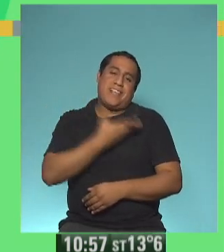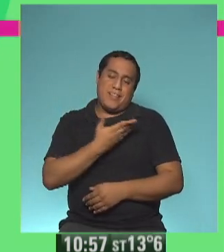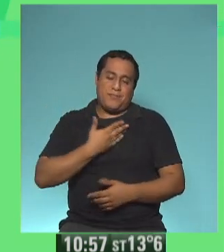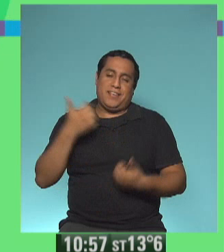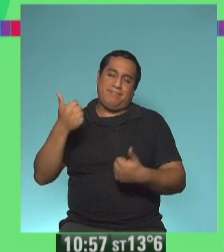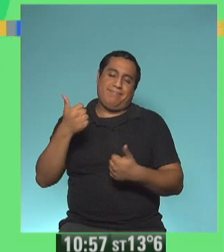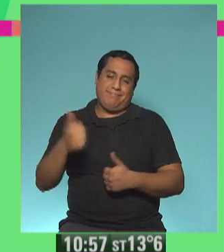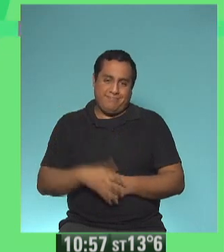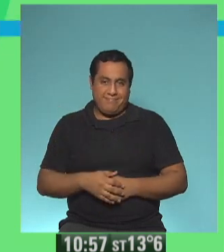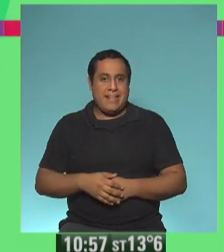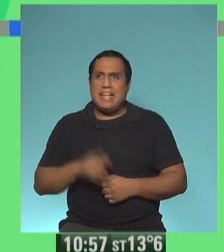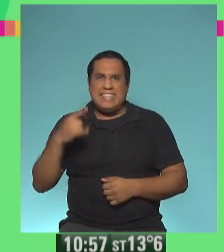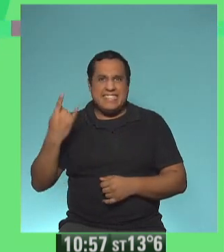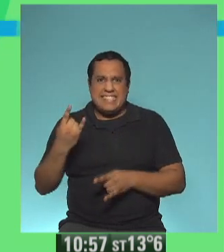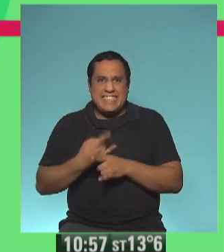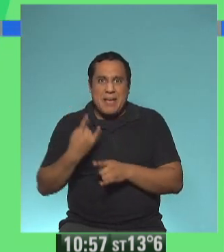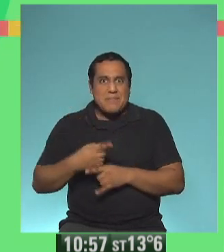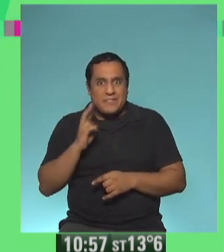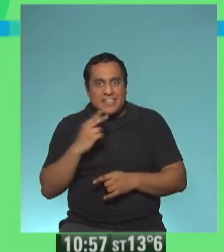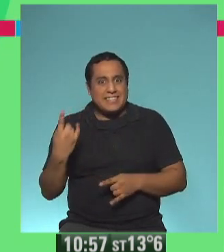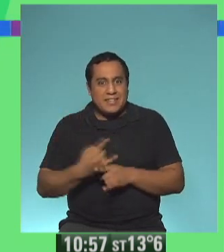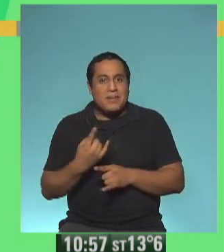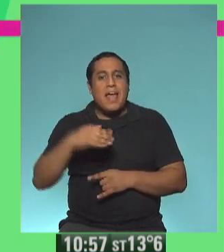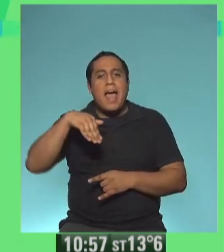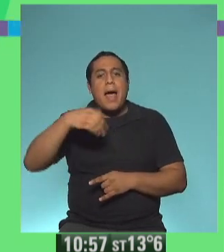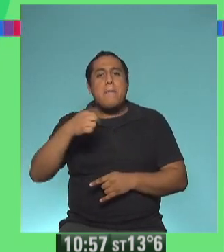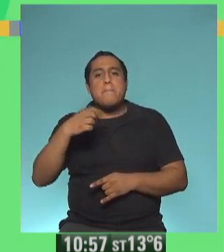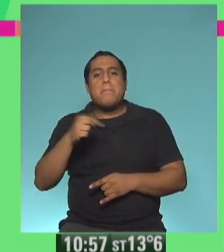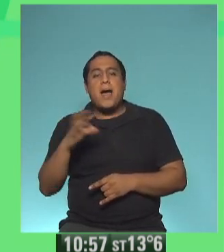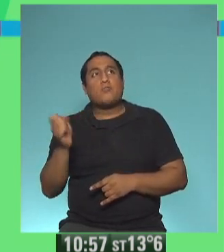pero tiene asistencia perfecta de la plata